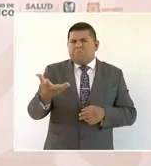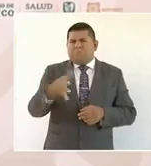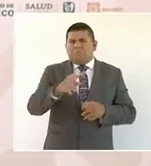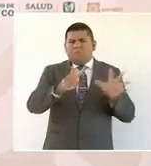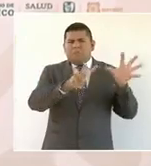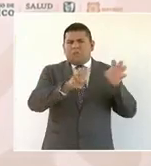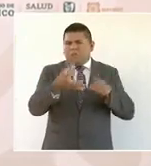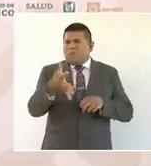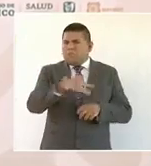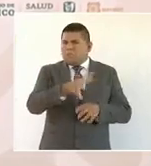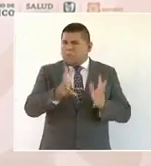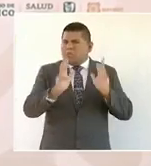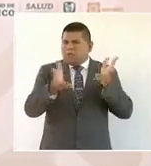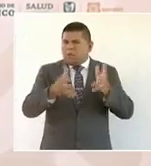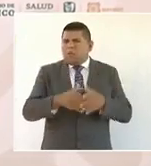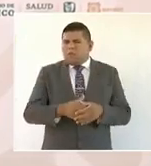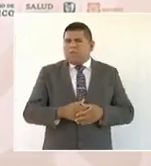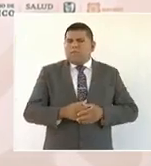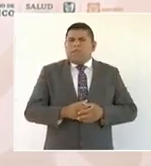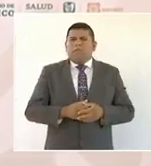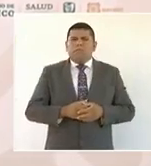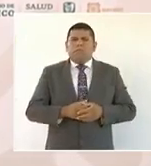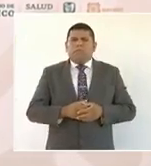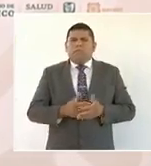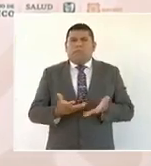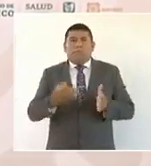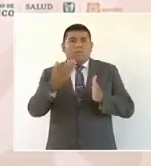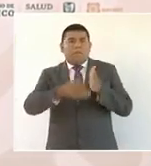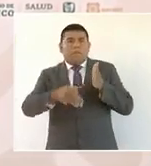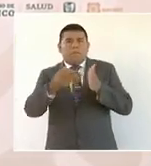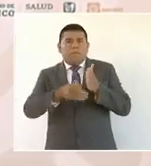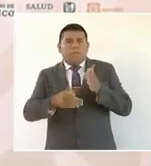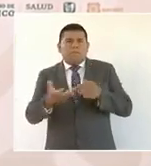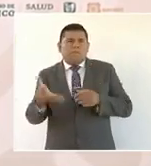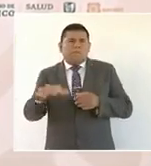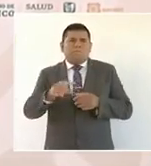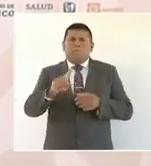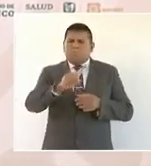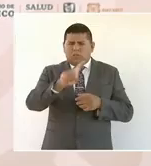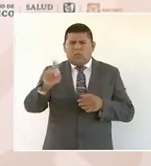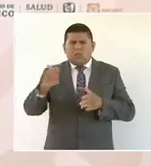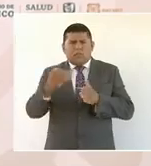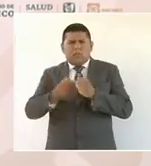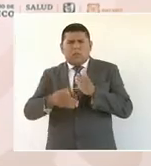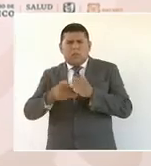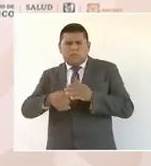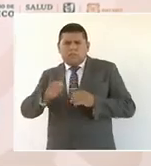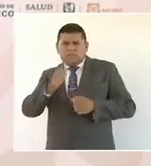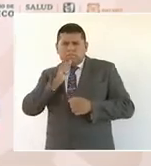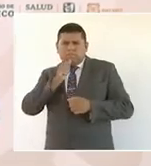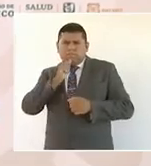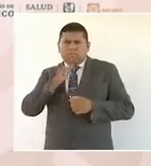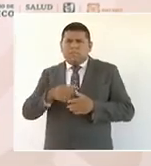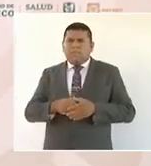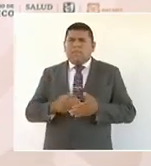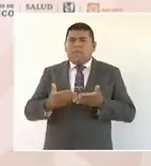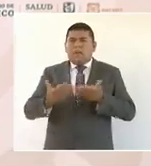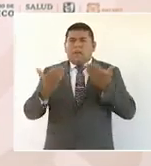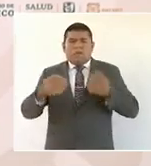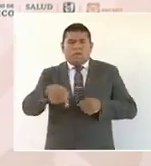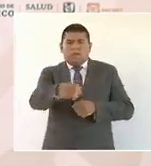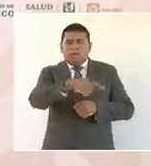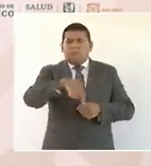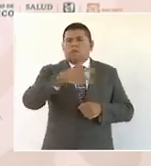700 de 800. Nos faltan como 100. En el caso de los